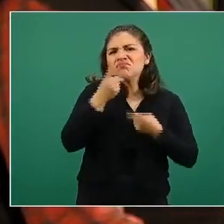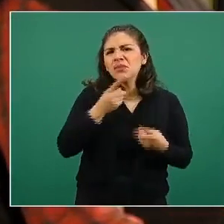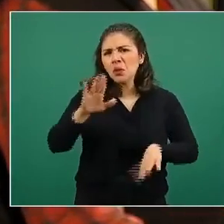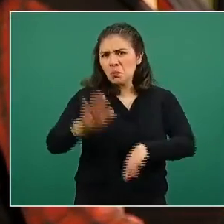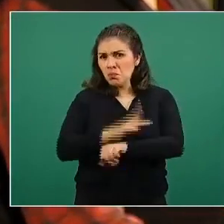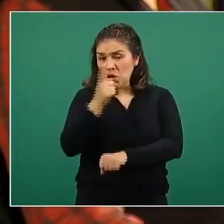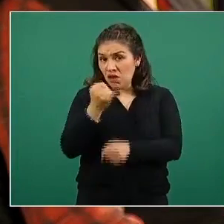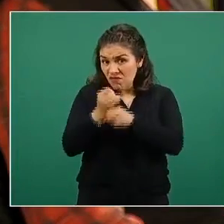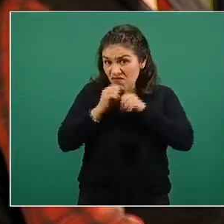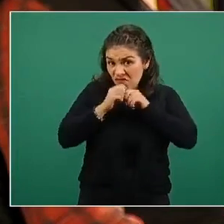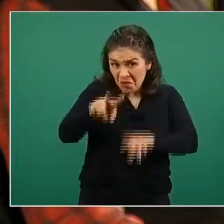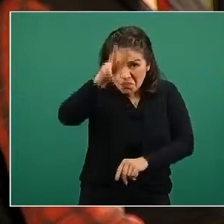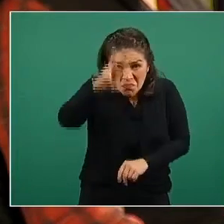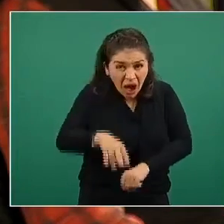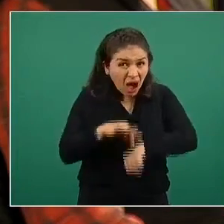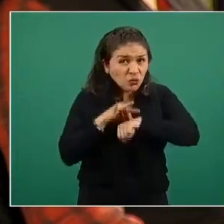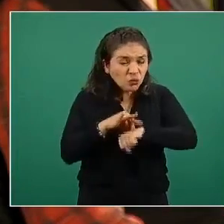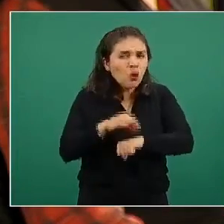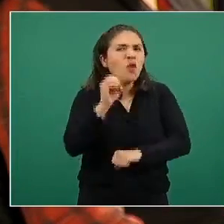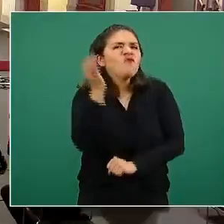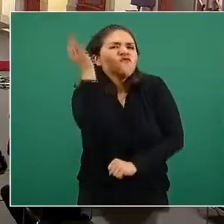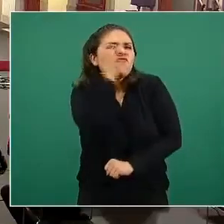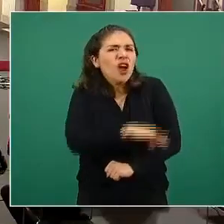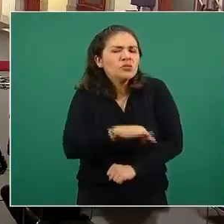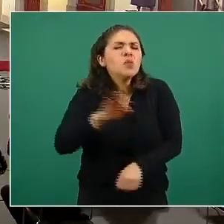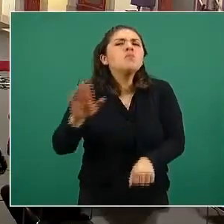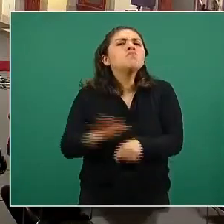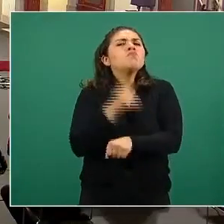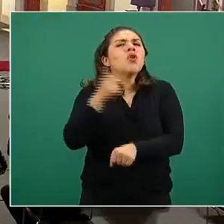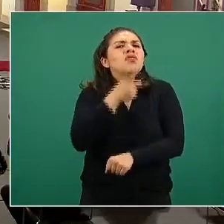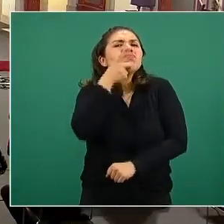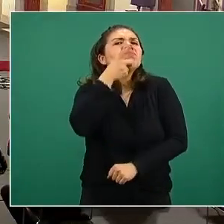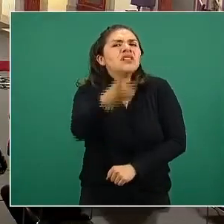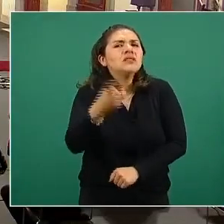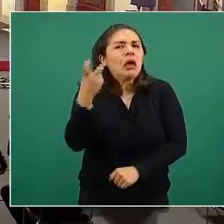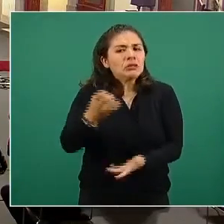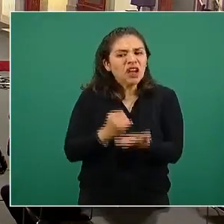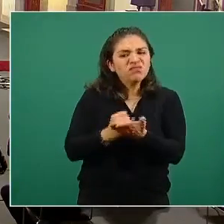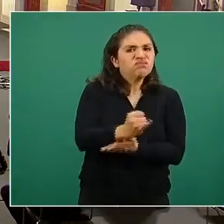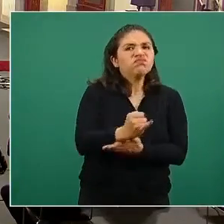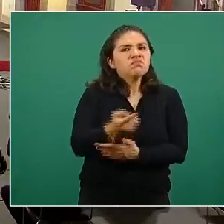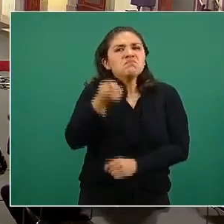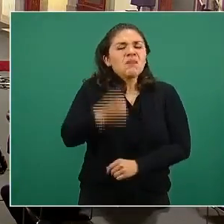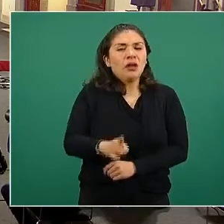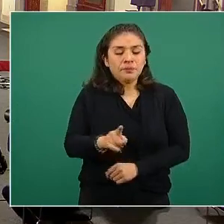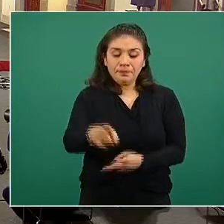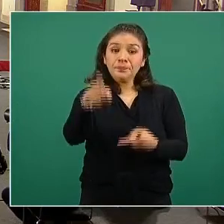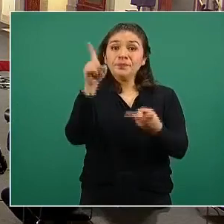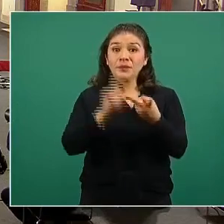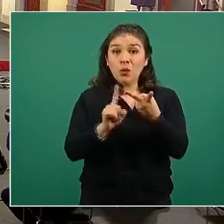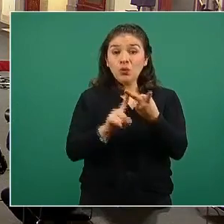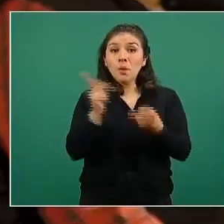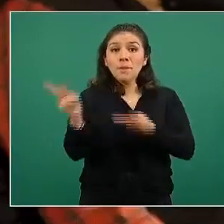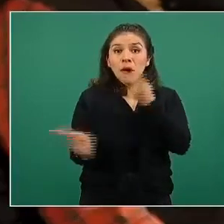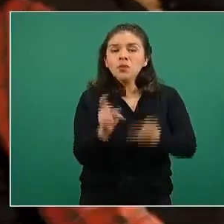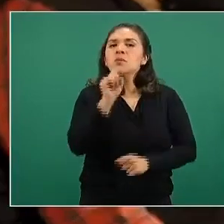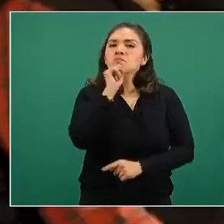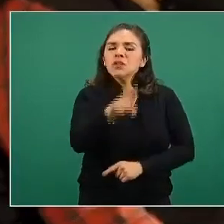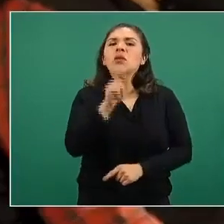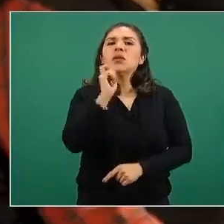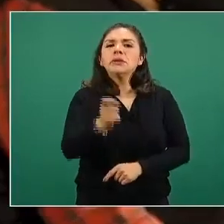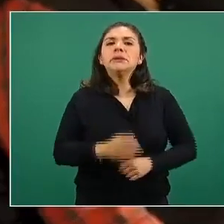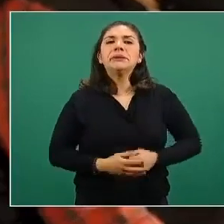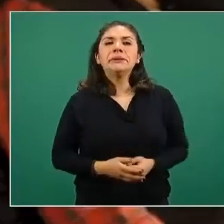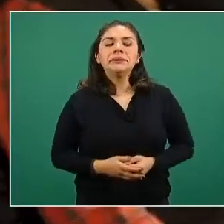esta información es verídica o no, por qué se llevó a la toma de esa decisión. Y la segunda pregunta también ha sido respecto a